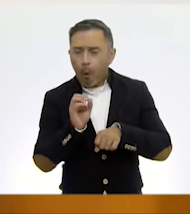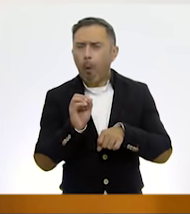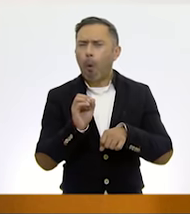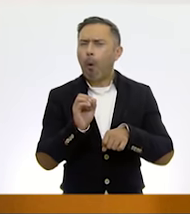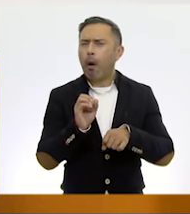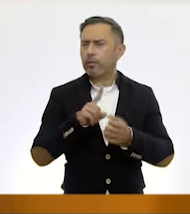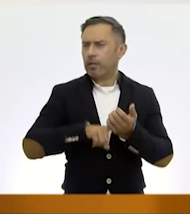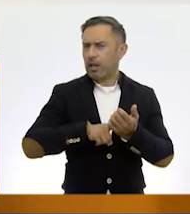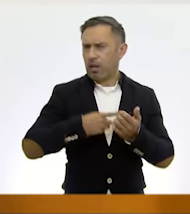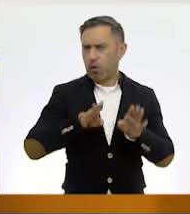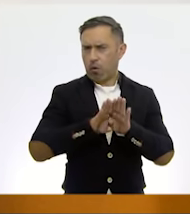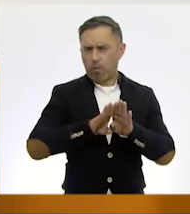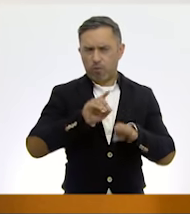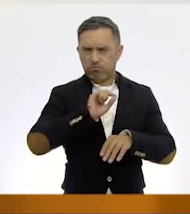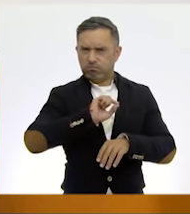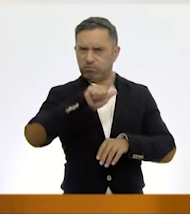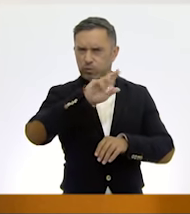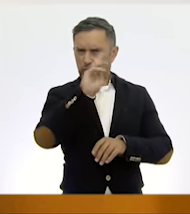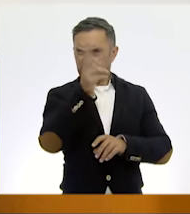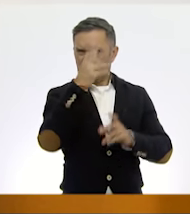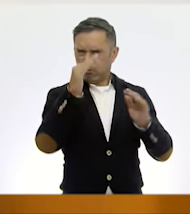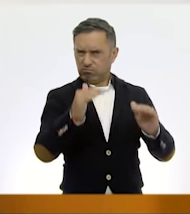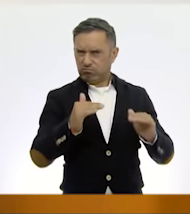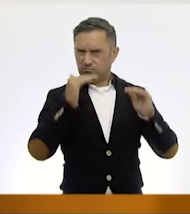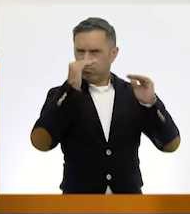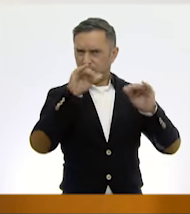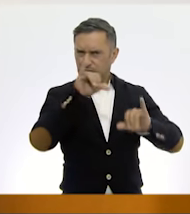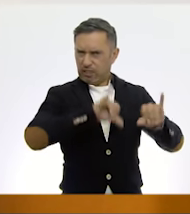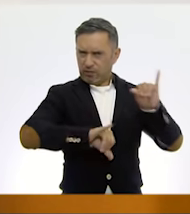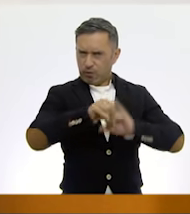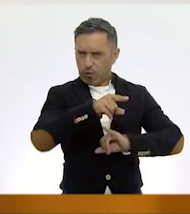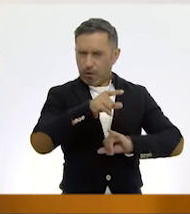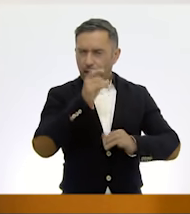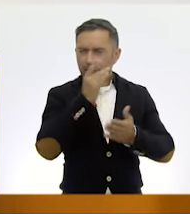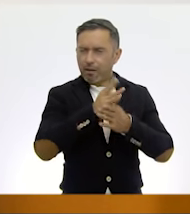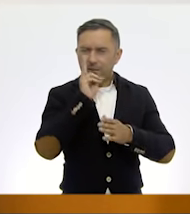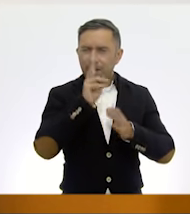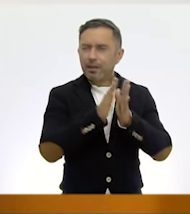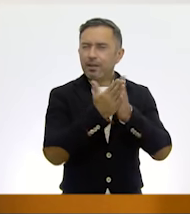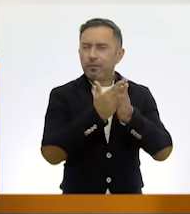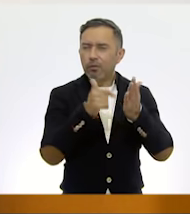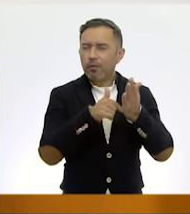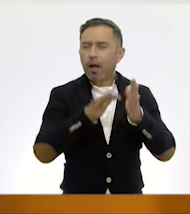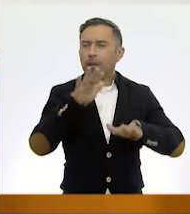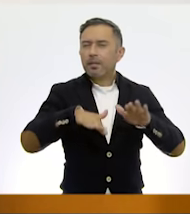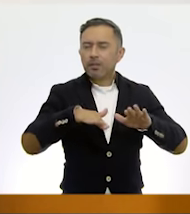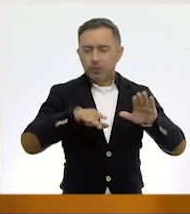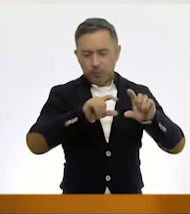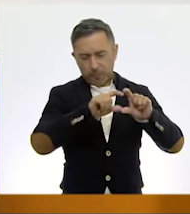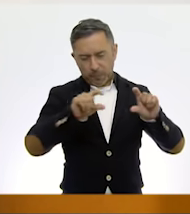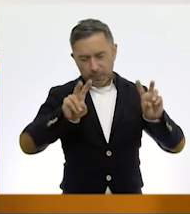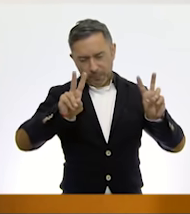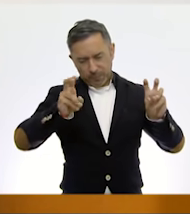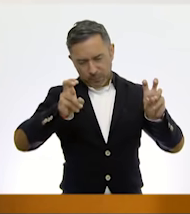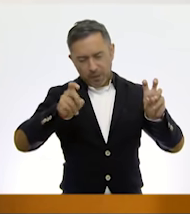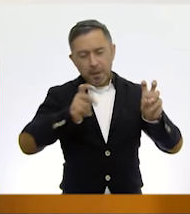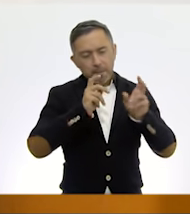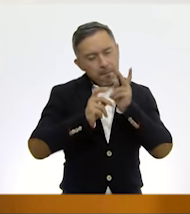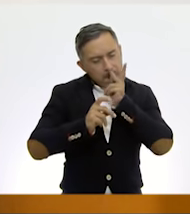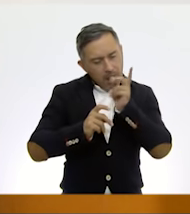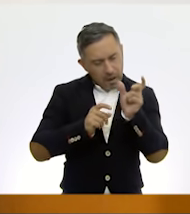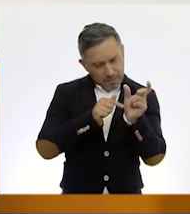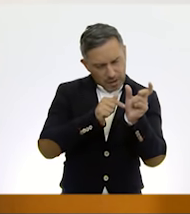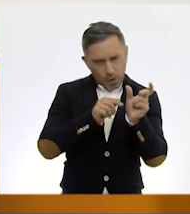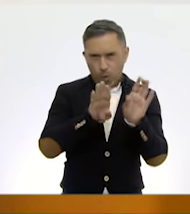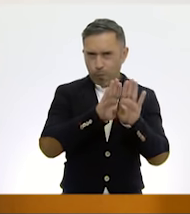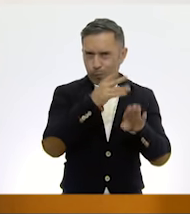científico? No sé si has visto luego en los libros o en las definiciones que vienen hasta entre paréntesis sus definiciones de sus nombres científicos.